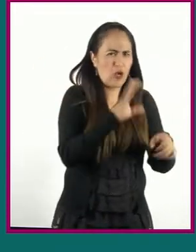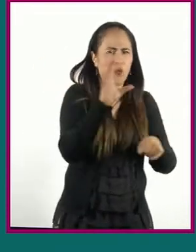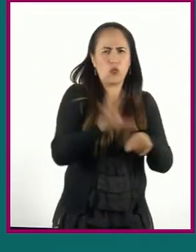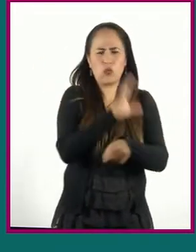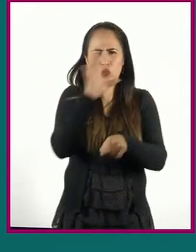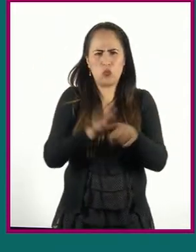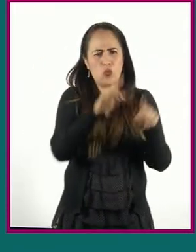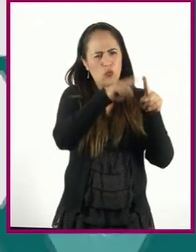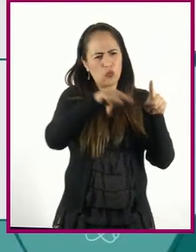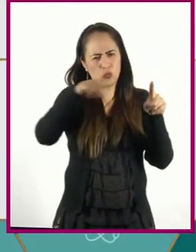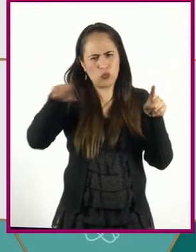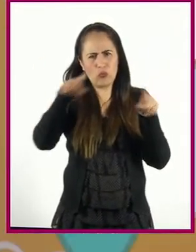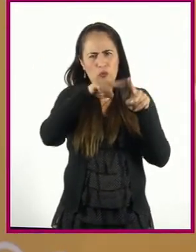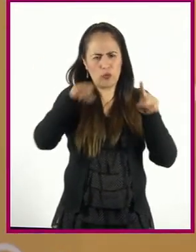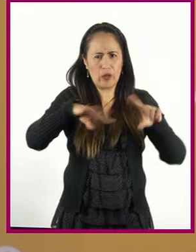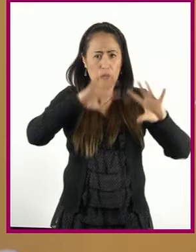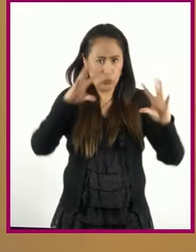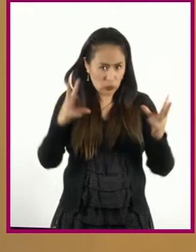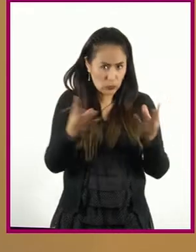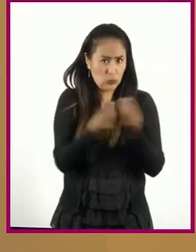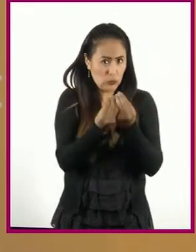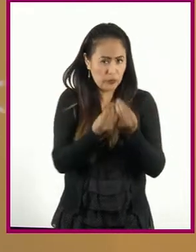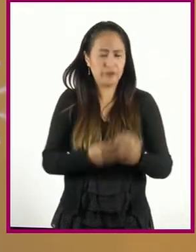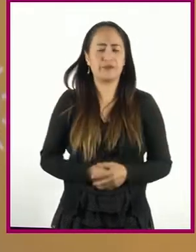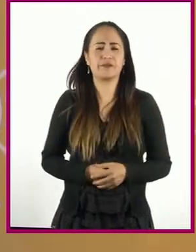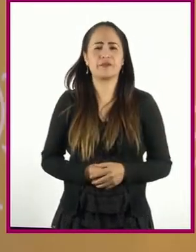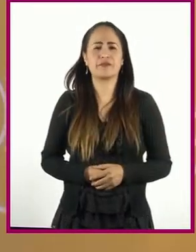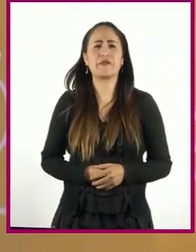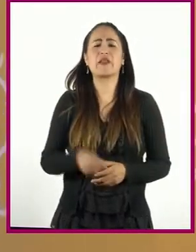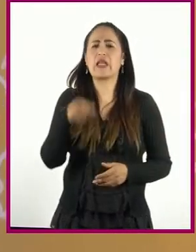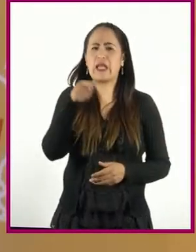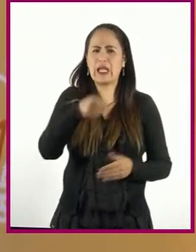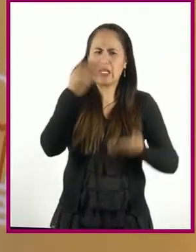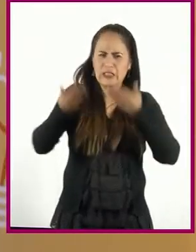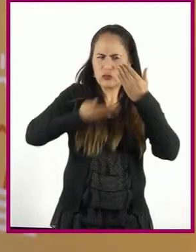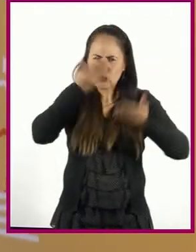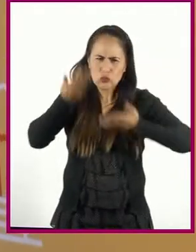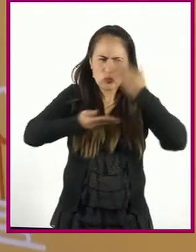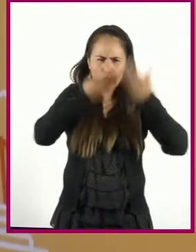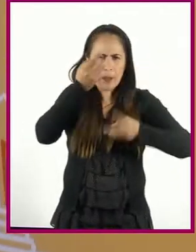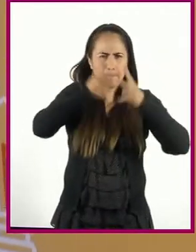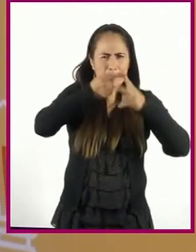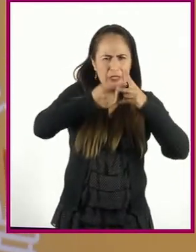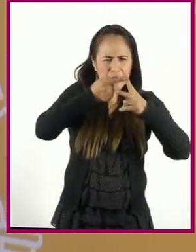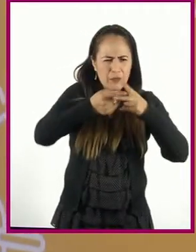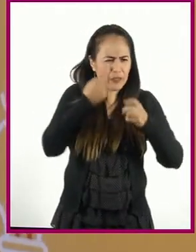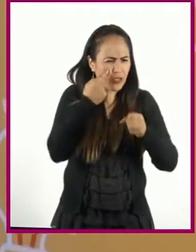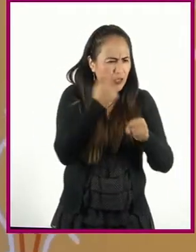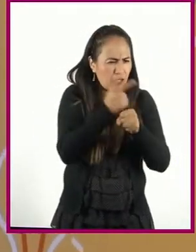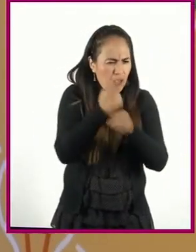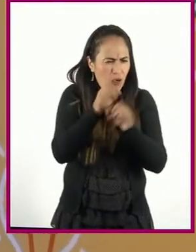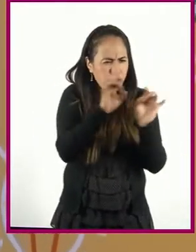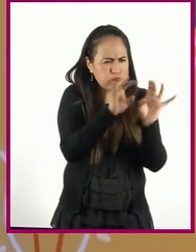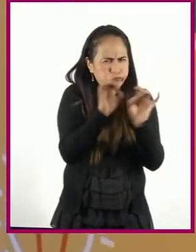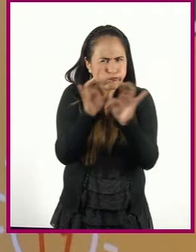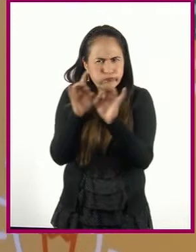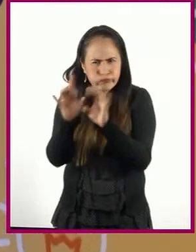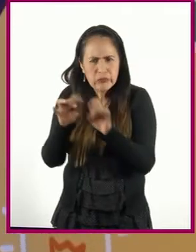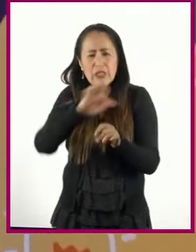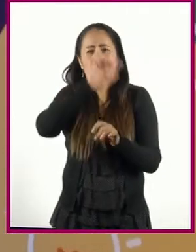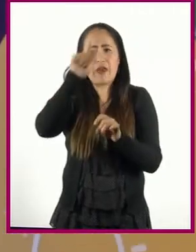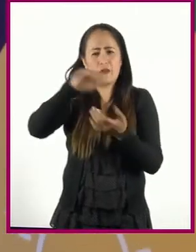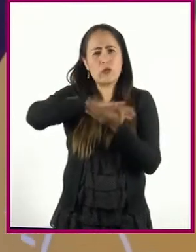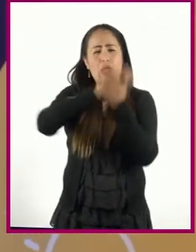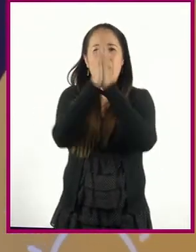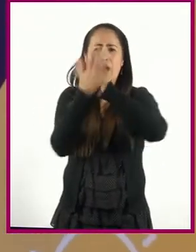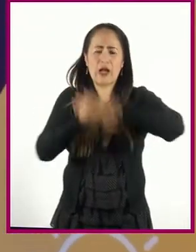y magnéticos. Con sus conocimientos en matemáticas pudo traducir estos fenómenos en una serie de ecuaciones que